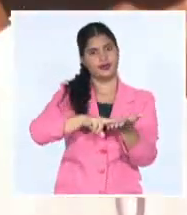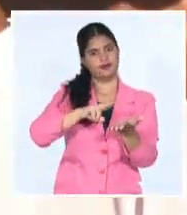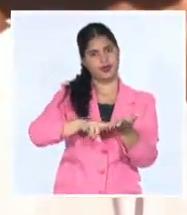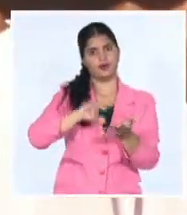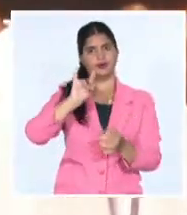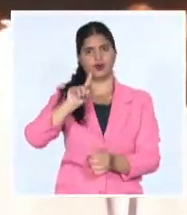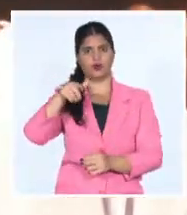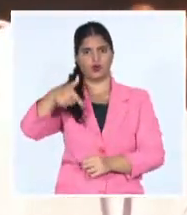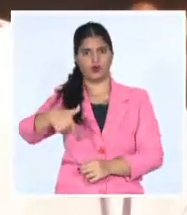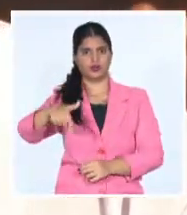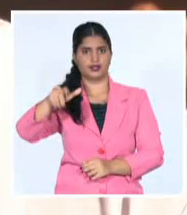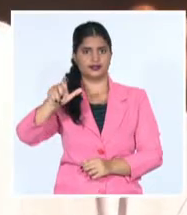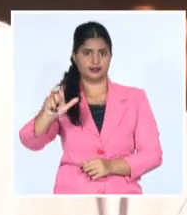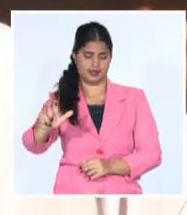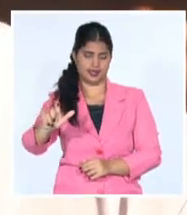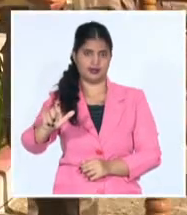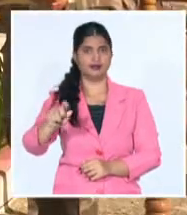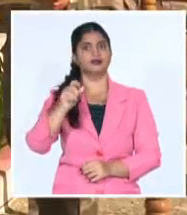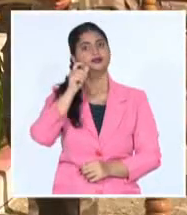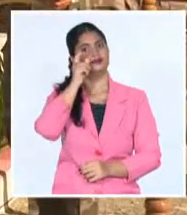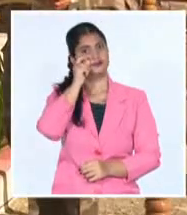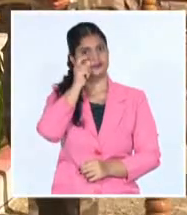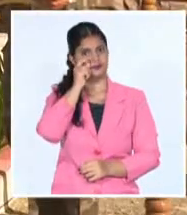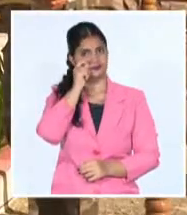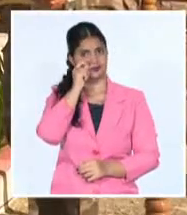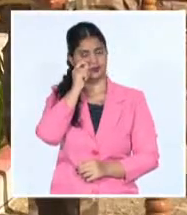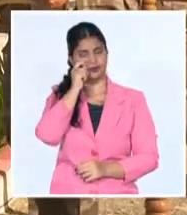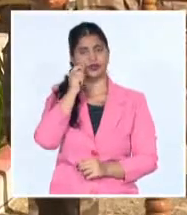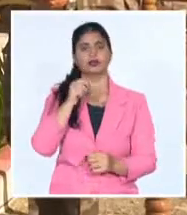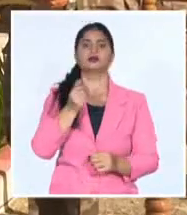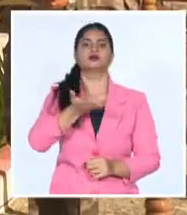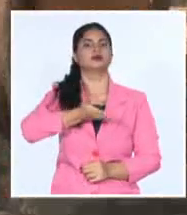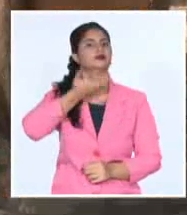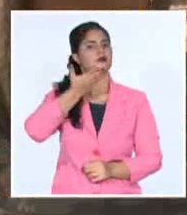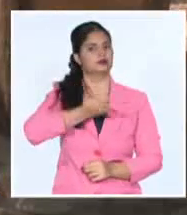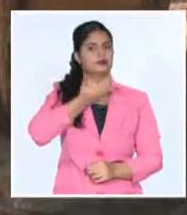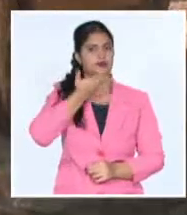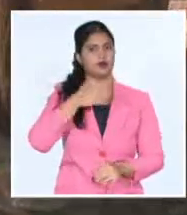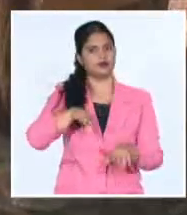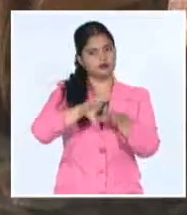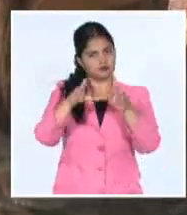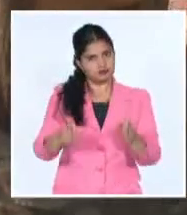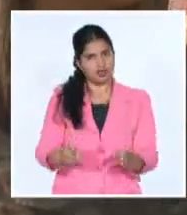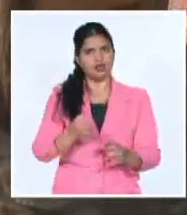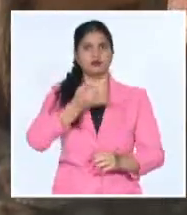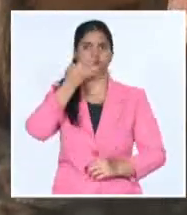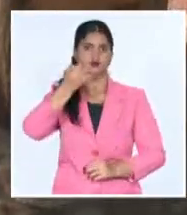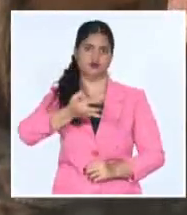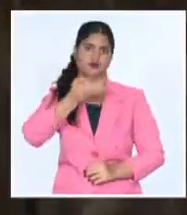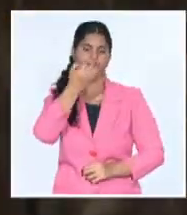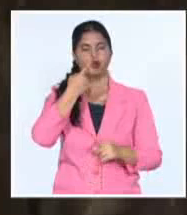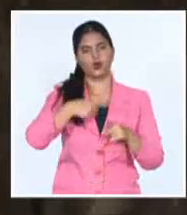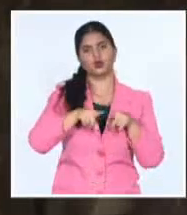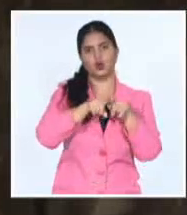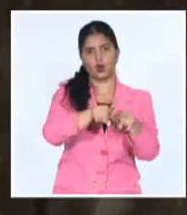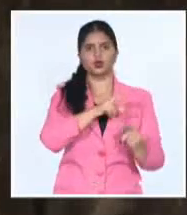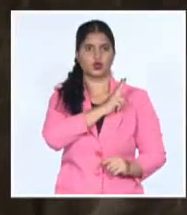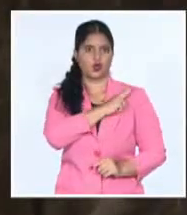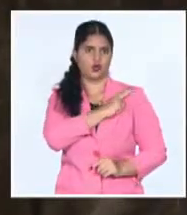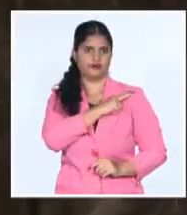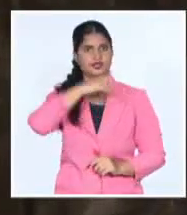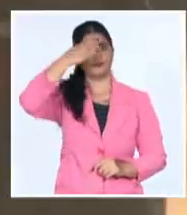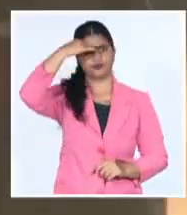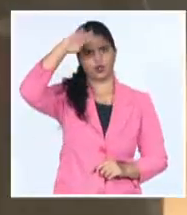UJC, Gilberto González, presidieron el acto, junto a otros oficiales y fundadores de la Brigada de la Frontera.